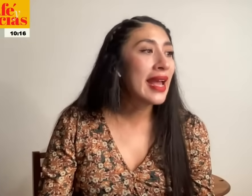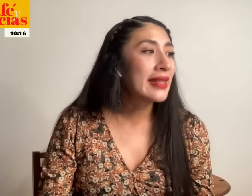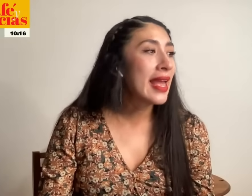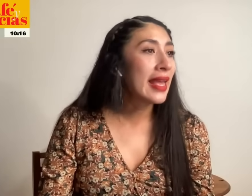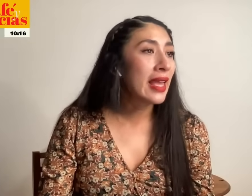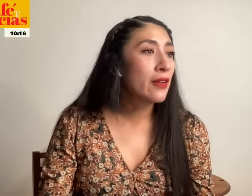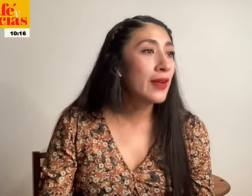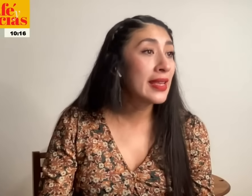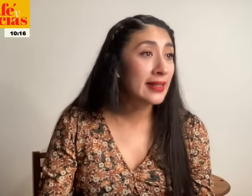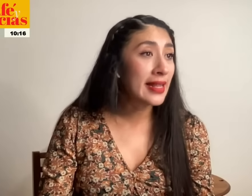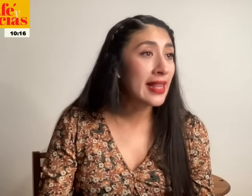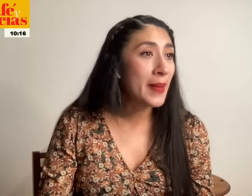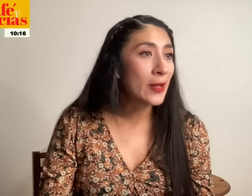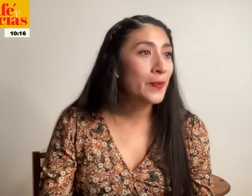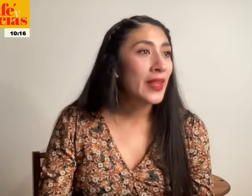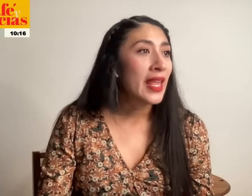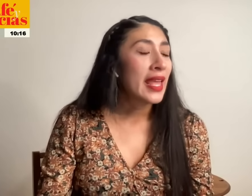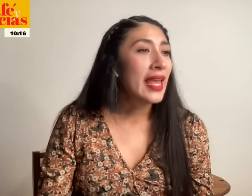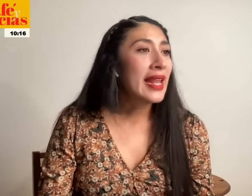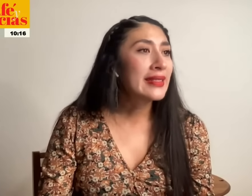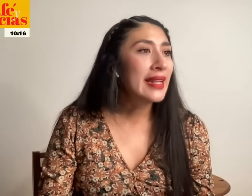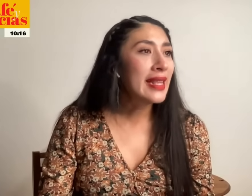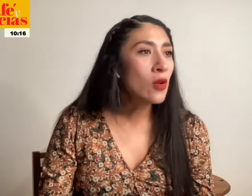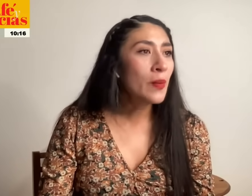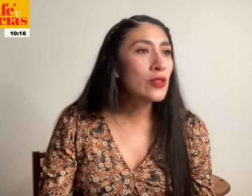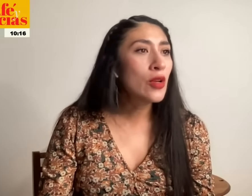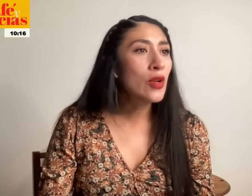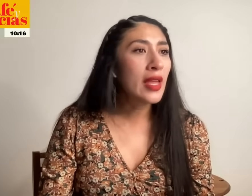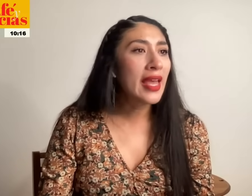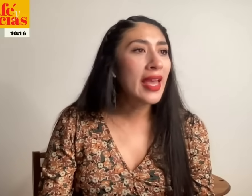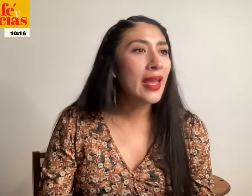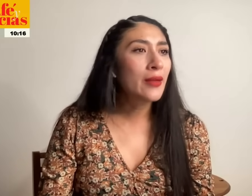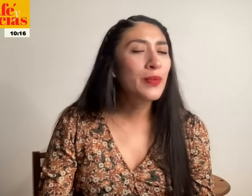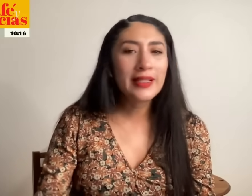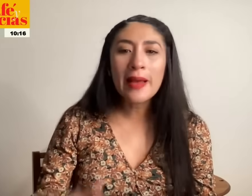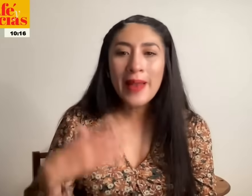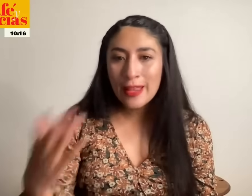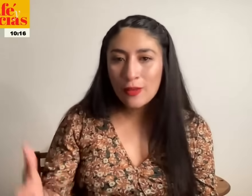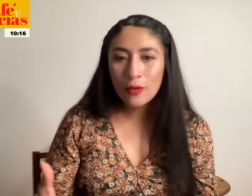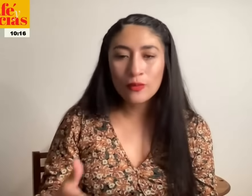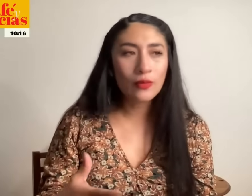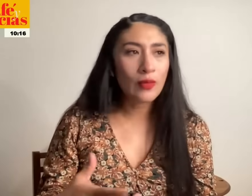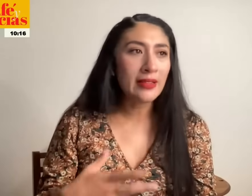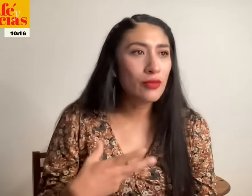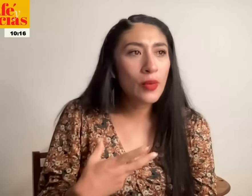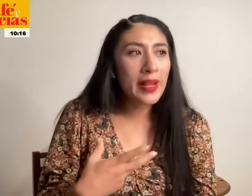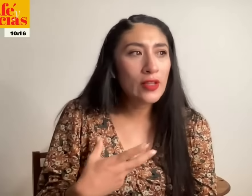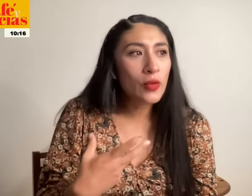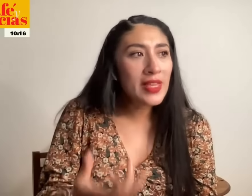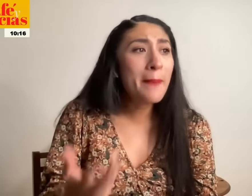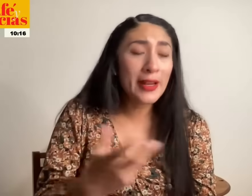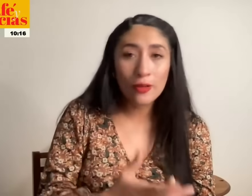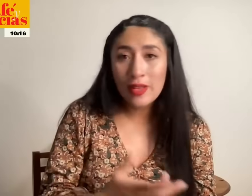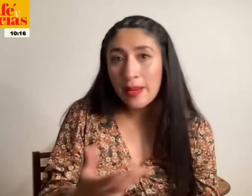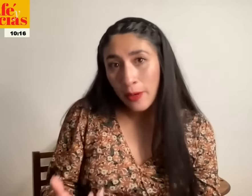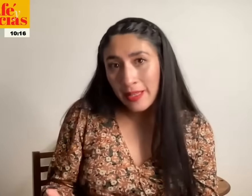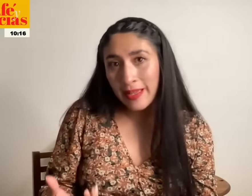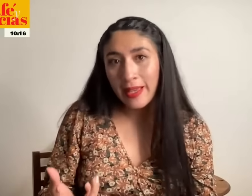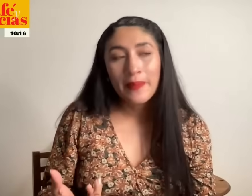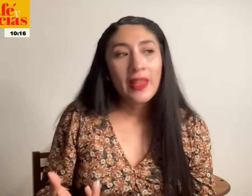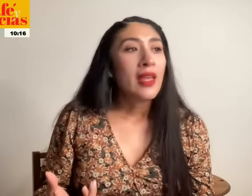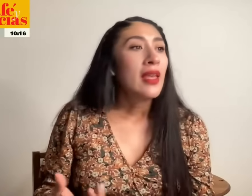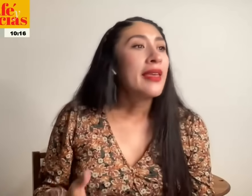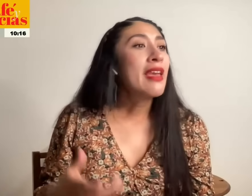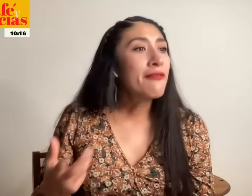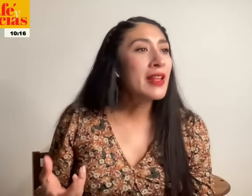esta carta que fue escrita a mano, el exsecretario comenzó hablando sobre su vida personal y